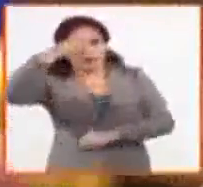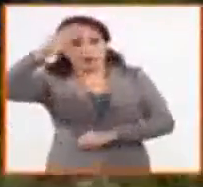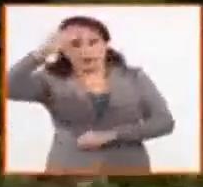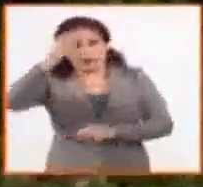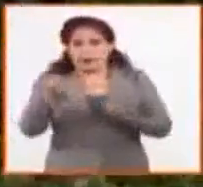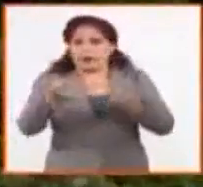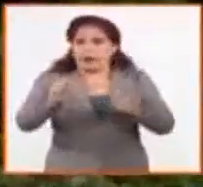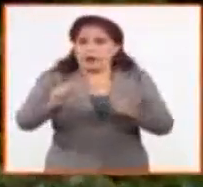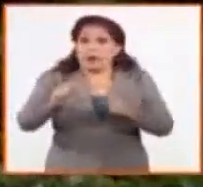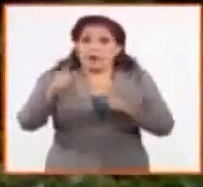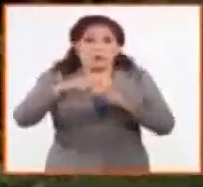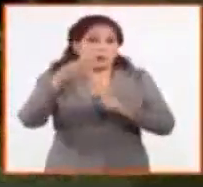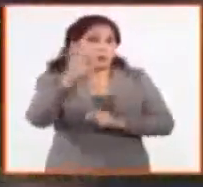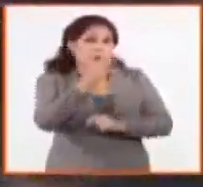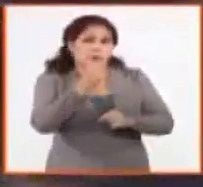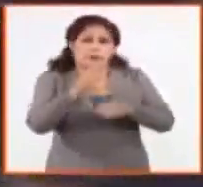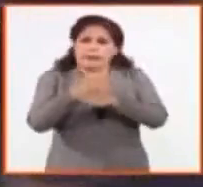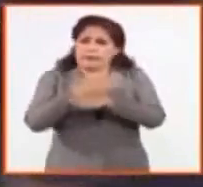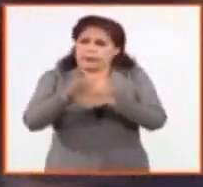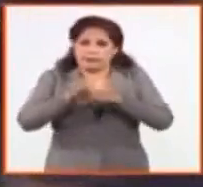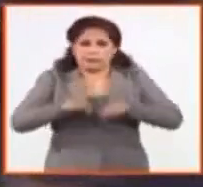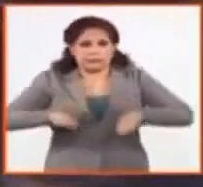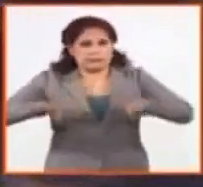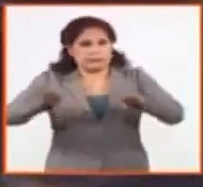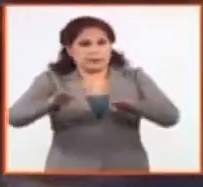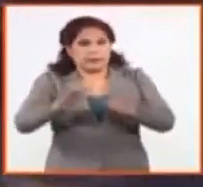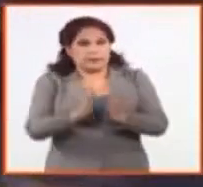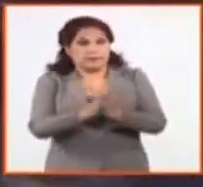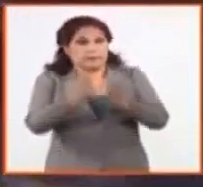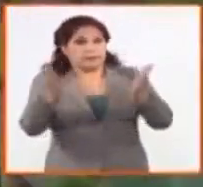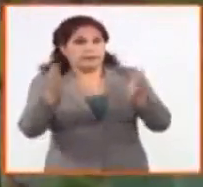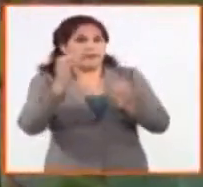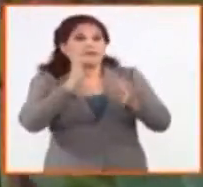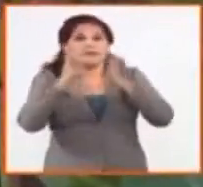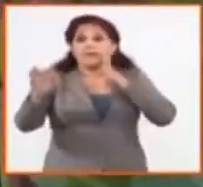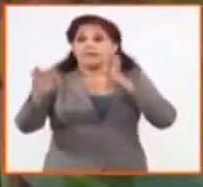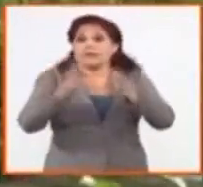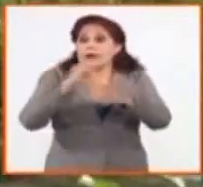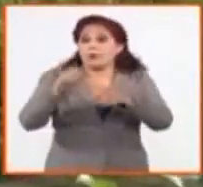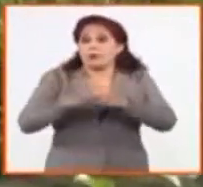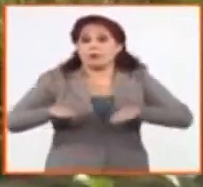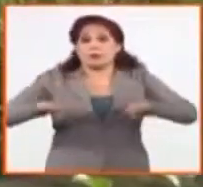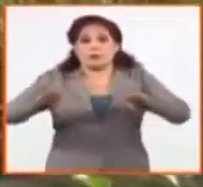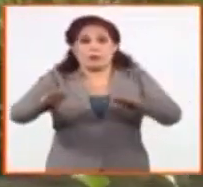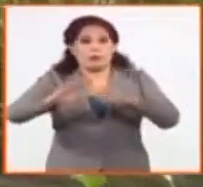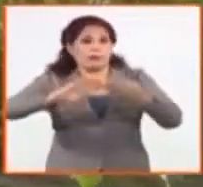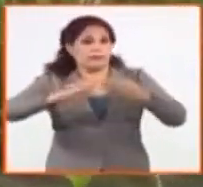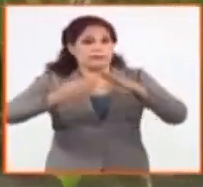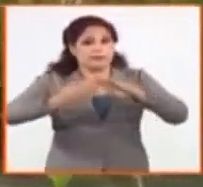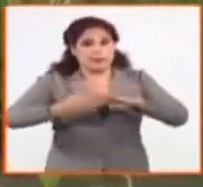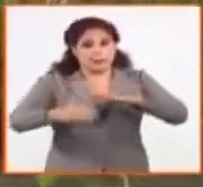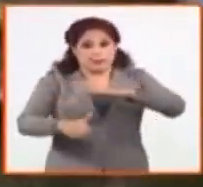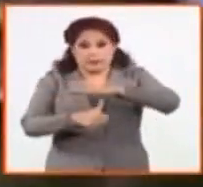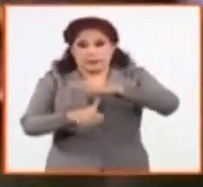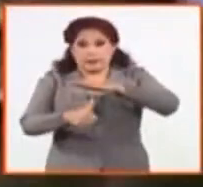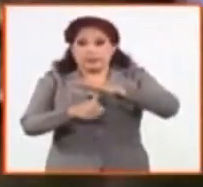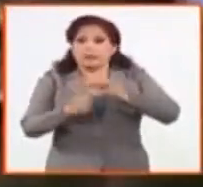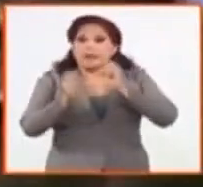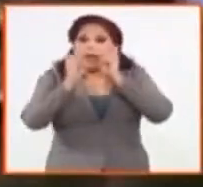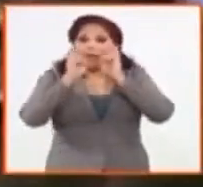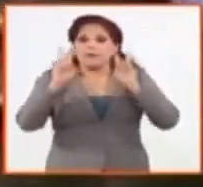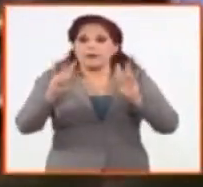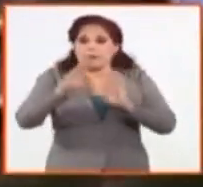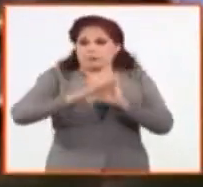de YouTube de la Mesa Redonda y la Presidencia y las páginas de Facebook de la Mesa Redonda, Cuba Debate y la Presidencia transmitirán este